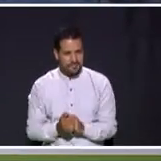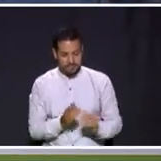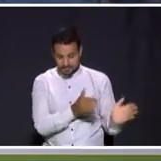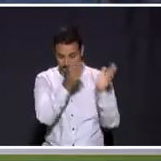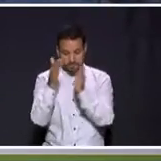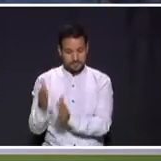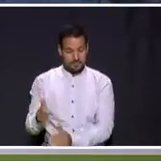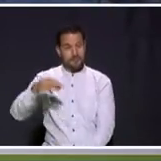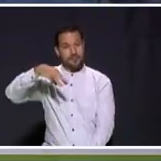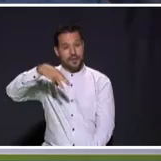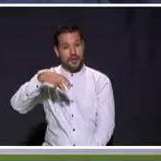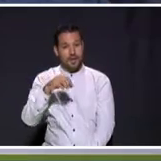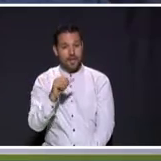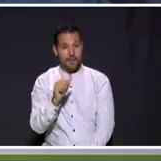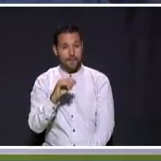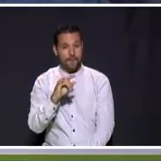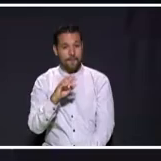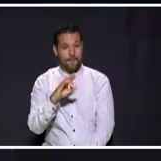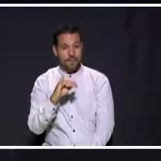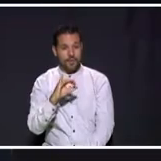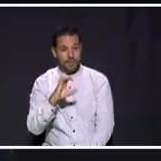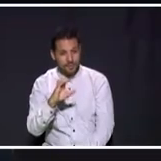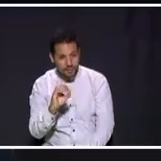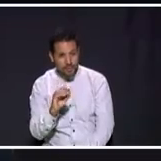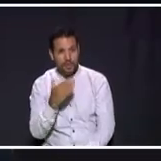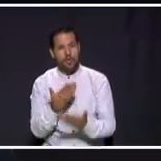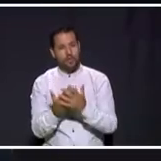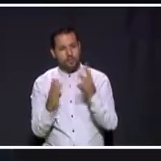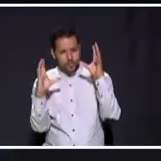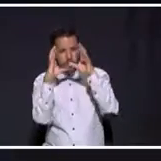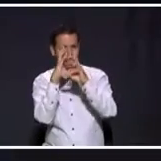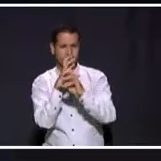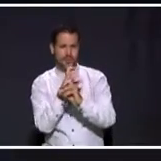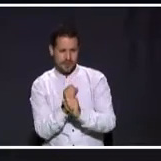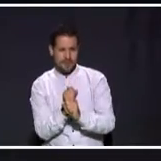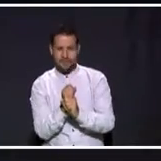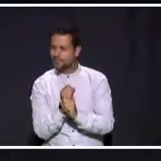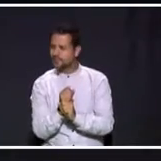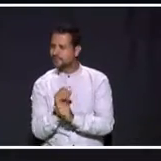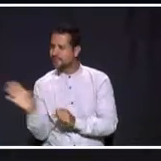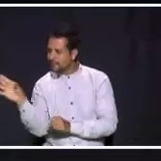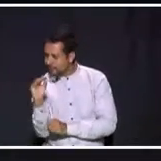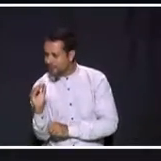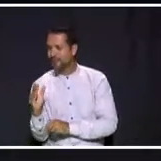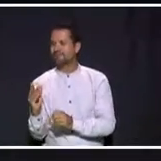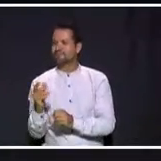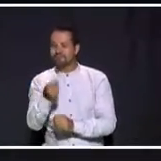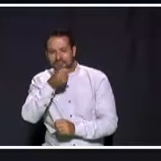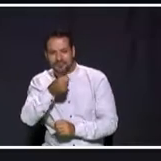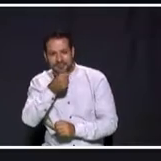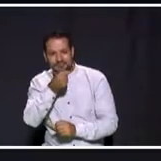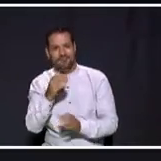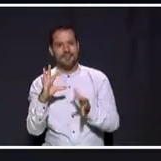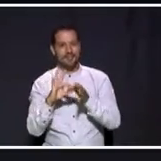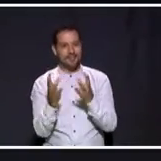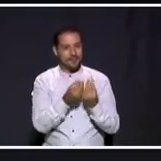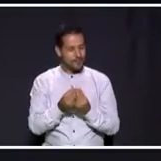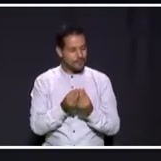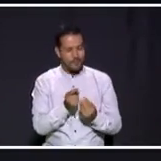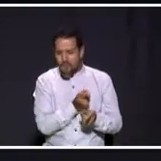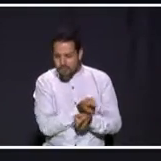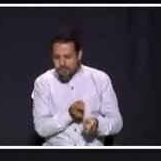movimiento tú pues su minuto muy buenas noches mónica un saludo muy especial para usted para óscar por a los compañeros que aspiran a la